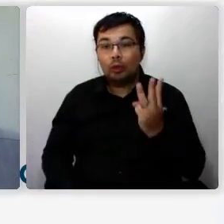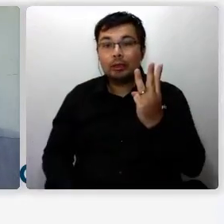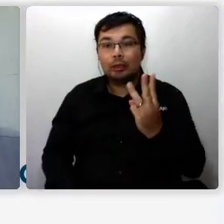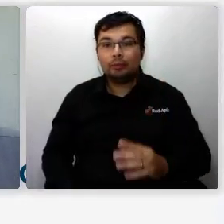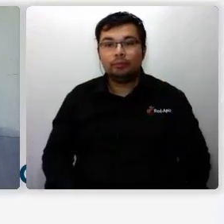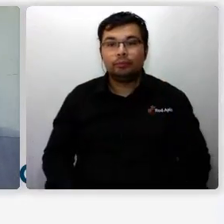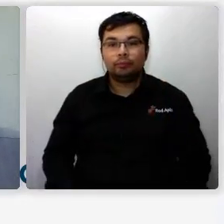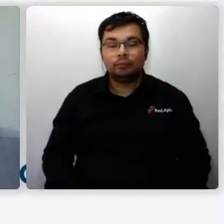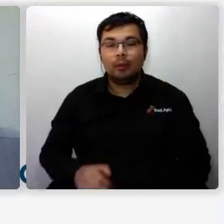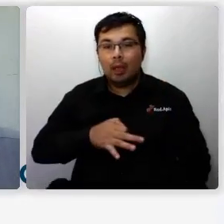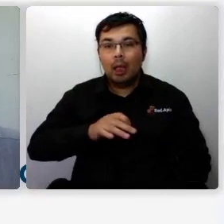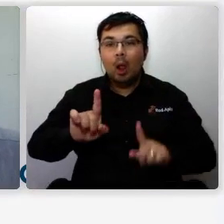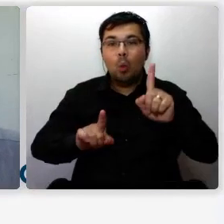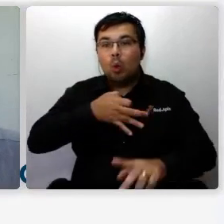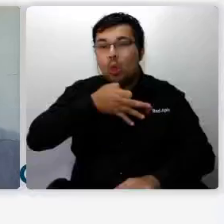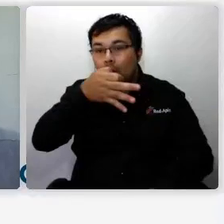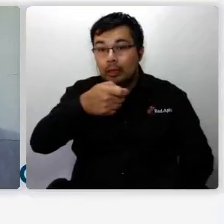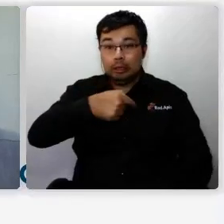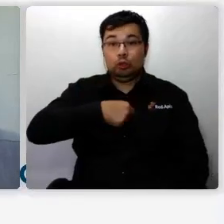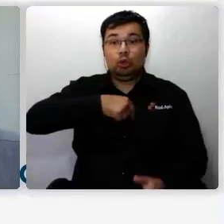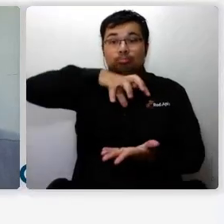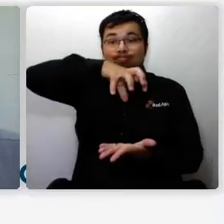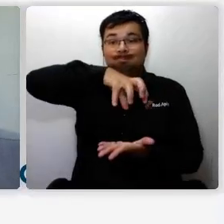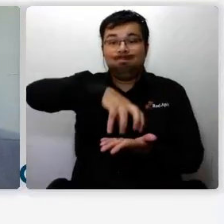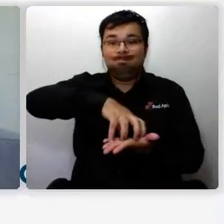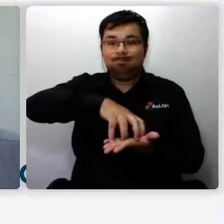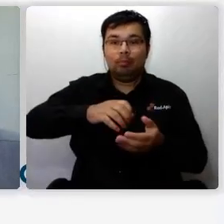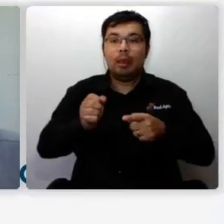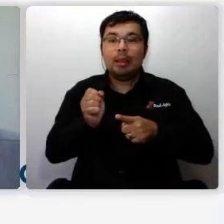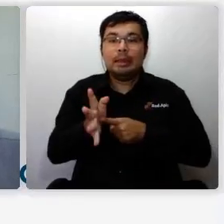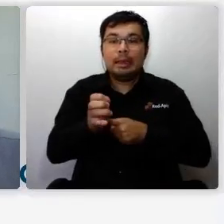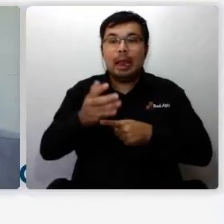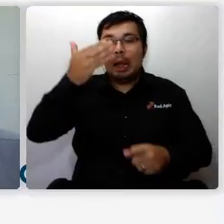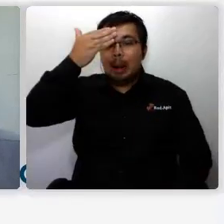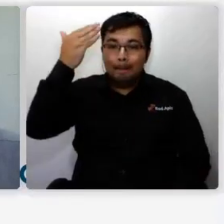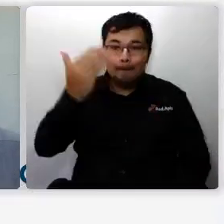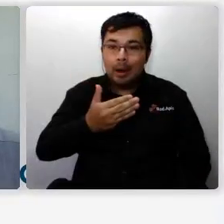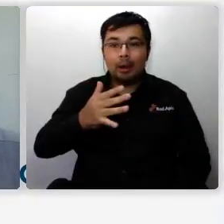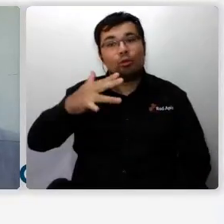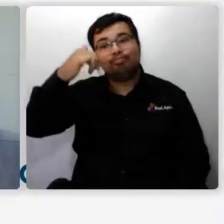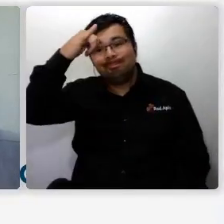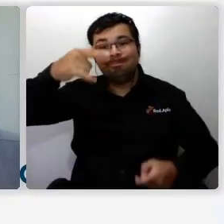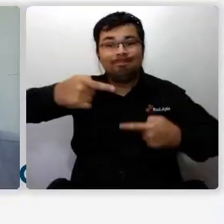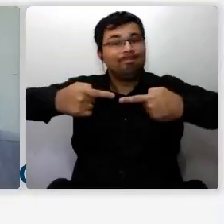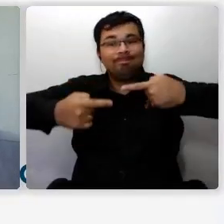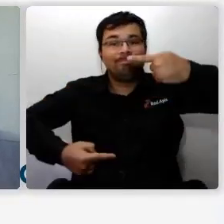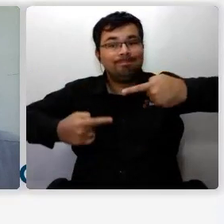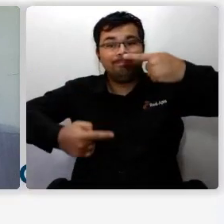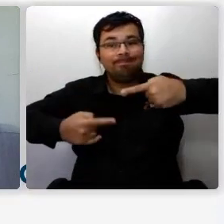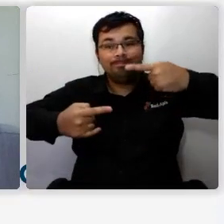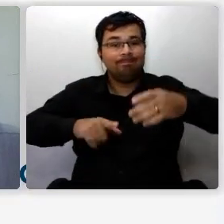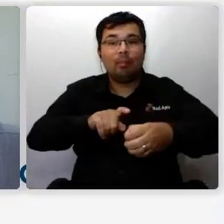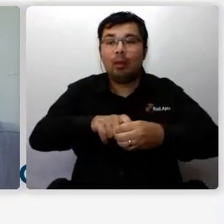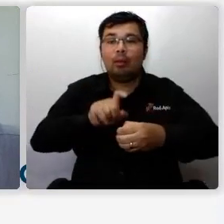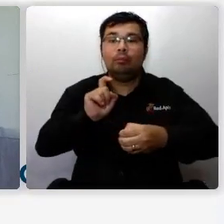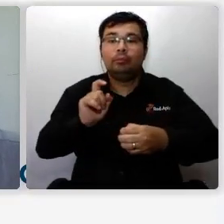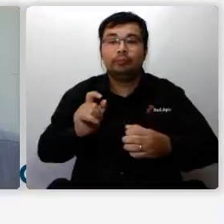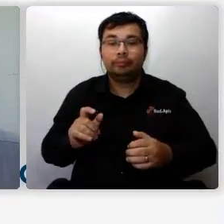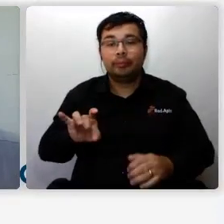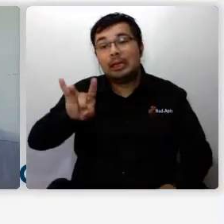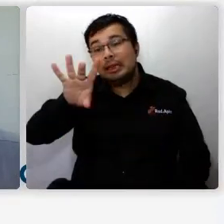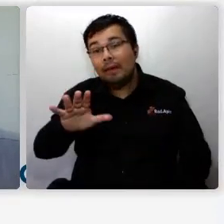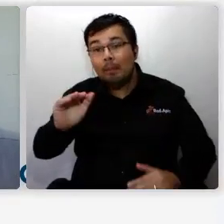estoy, la verdad es que la señal es malísima, lo he intentado todo, me tengo que desconectar. Sabemos que uno propone y a veces el